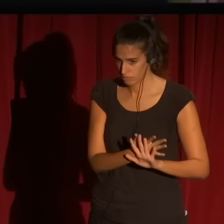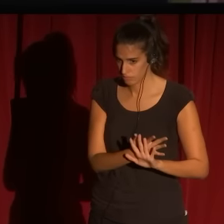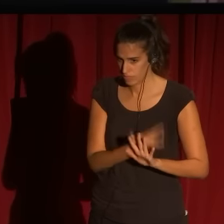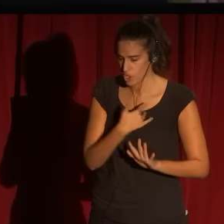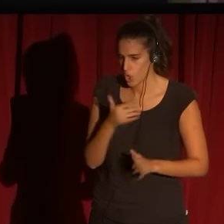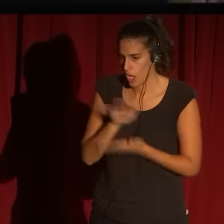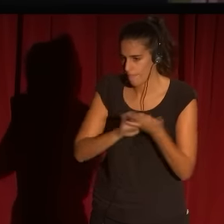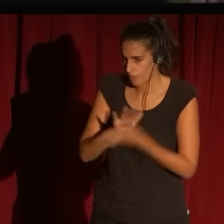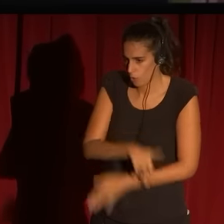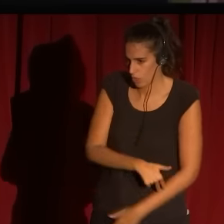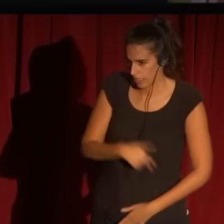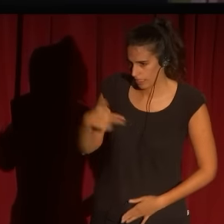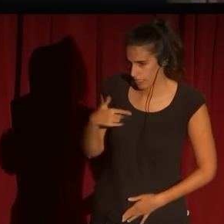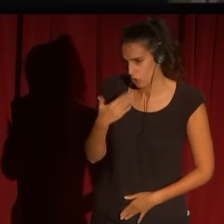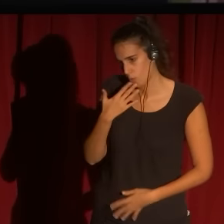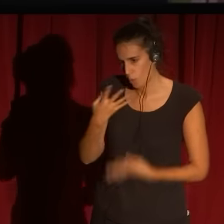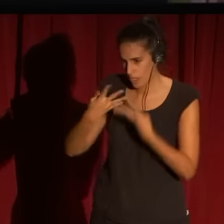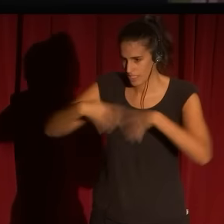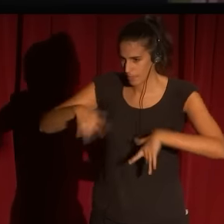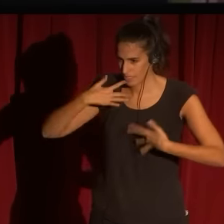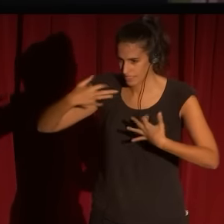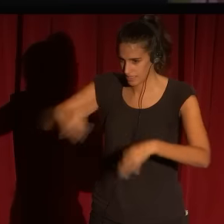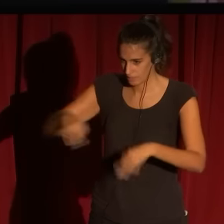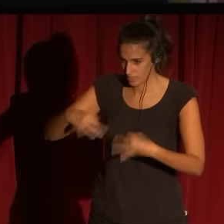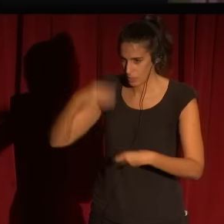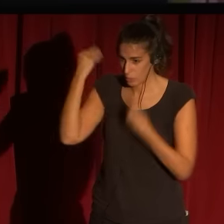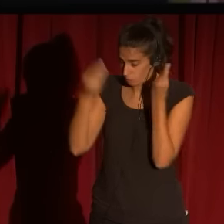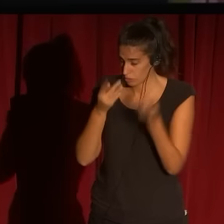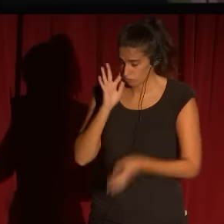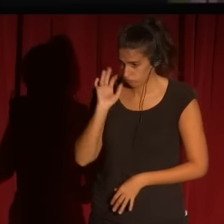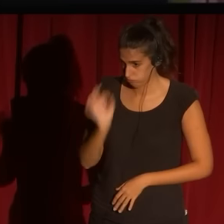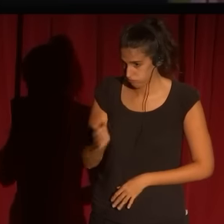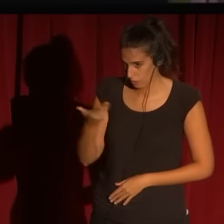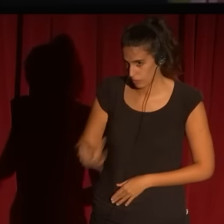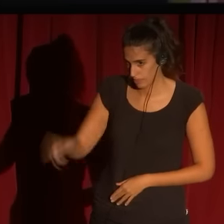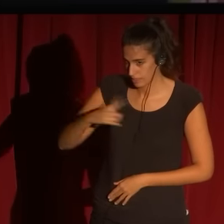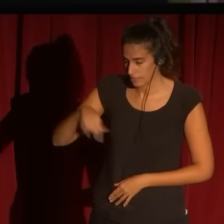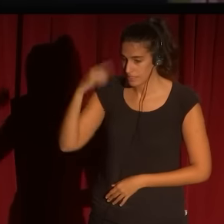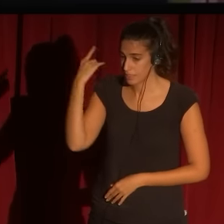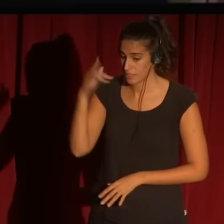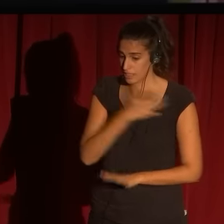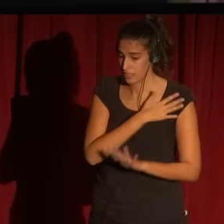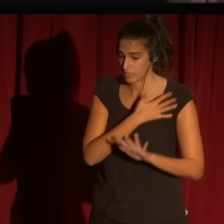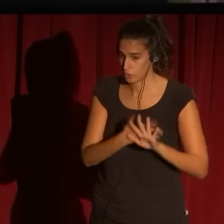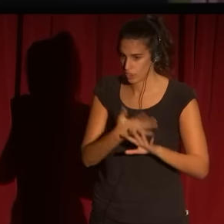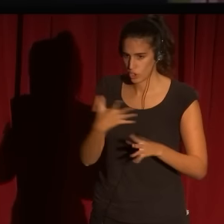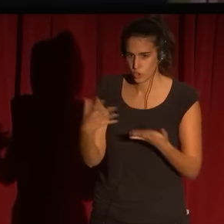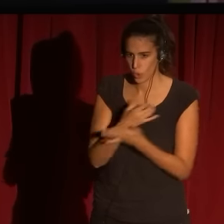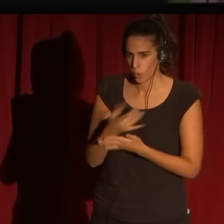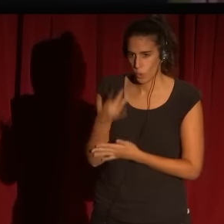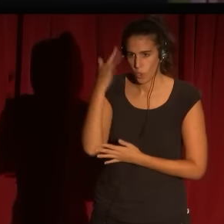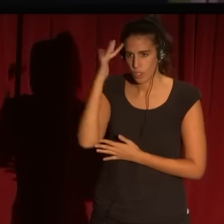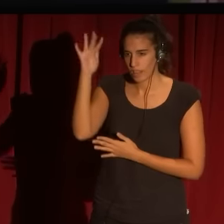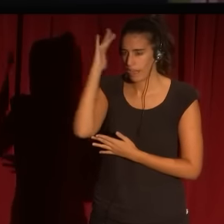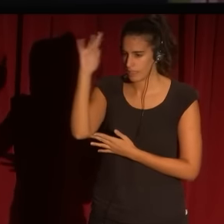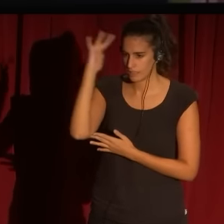generalizando mucho creando un esquema quizá un poco simplista pero creo que en última instancia es cierto y es importante hasta este momento ha sido idealista ha pensado que